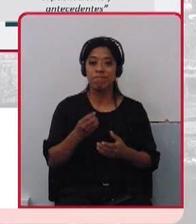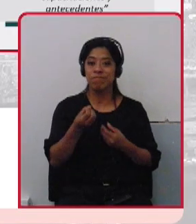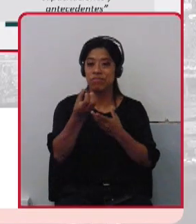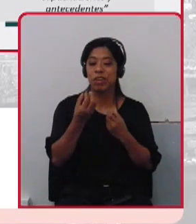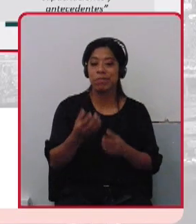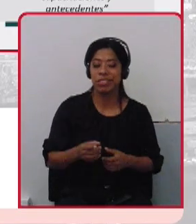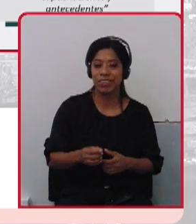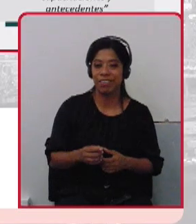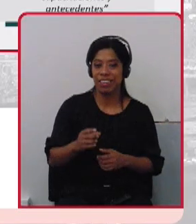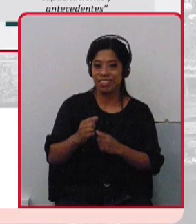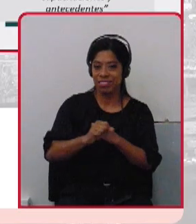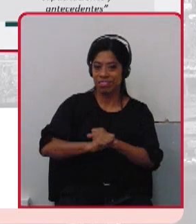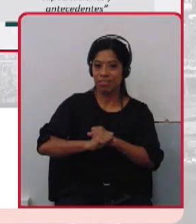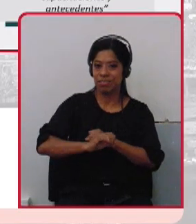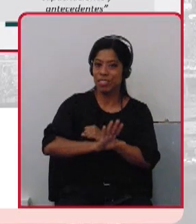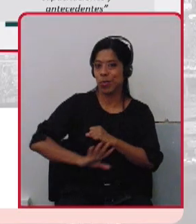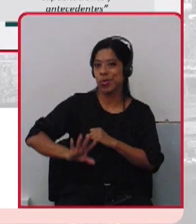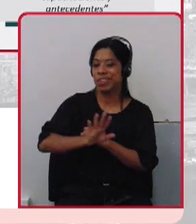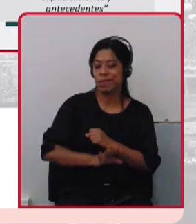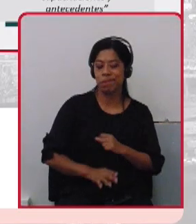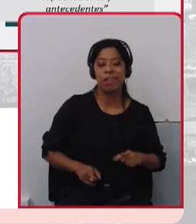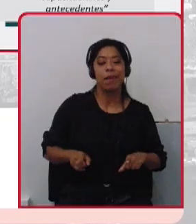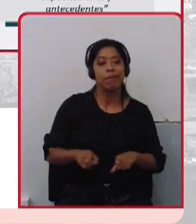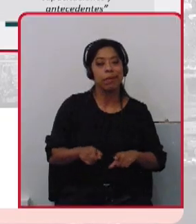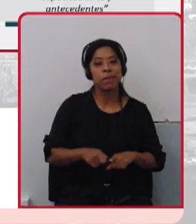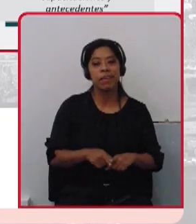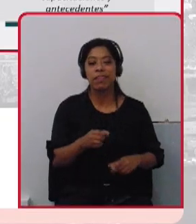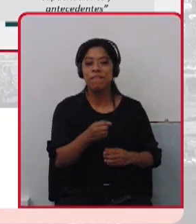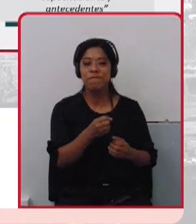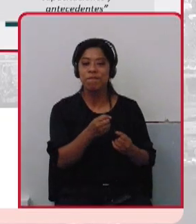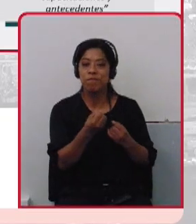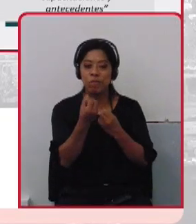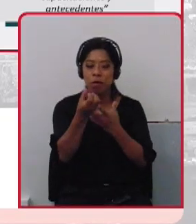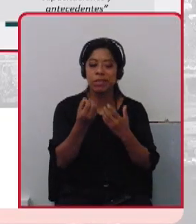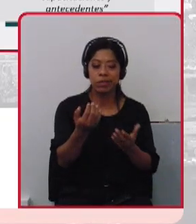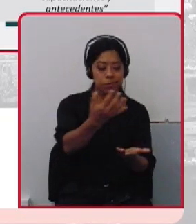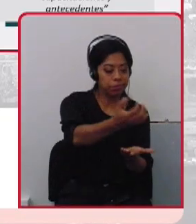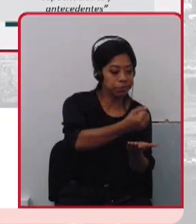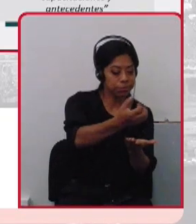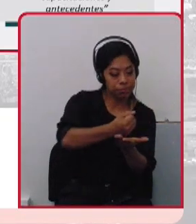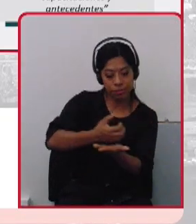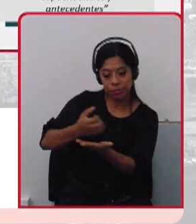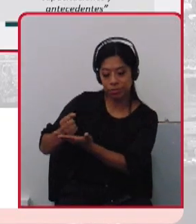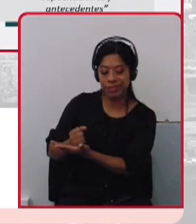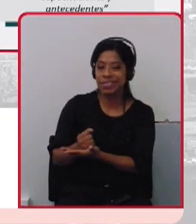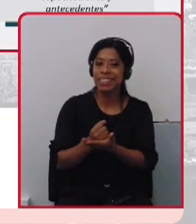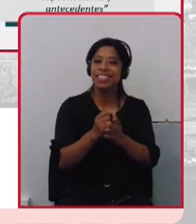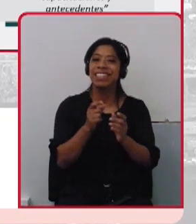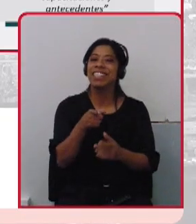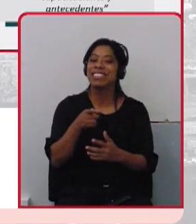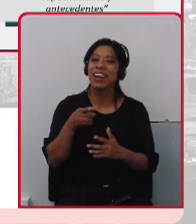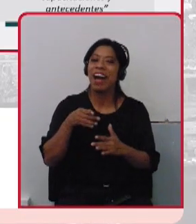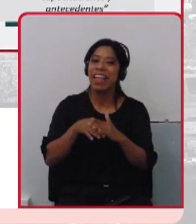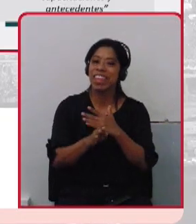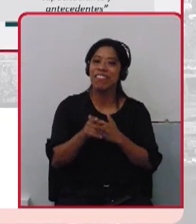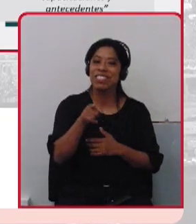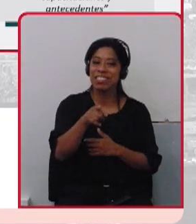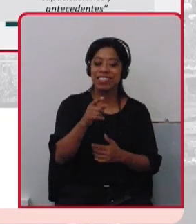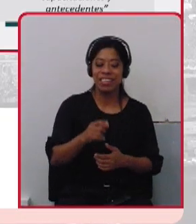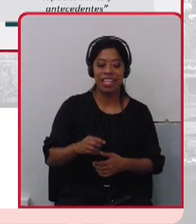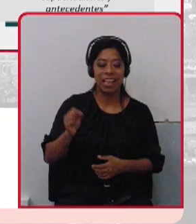seguridad. Entonces, todos estos datos los hemos de alguna forma juntado y podemos nosotros, a través de ese escáner que ven